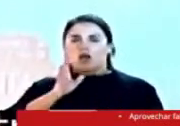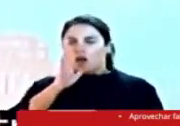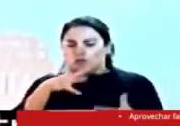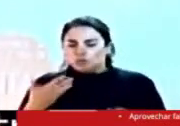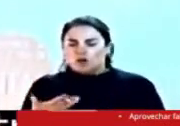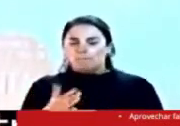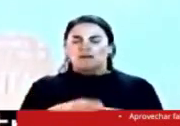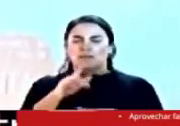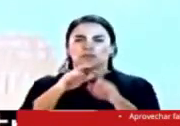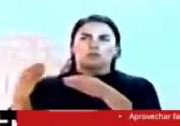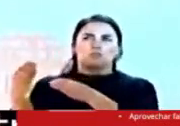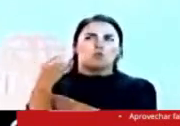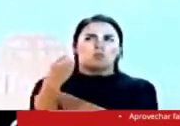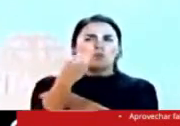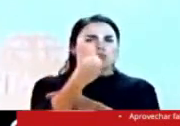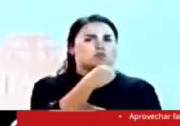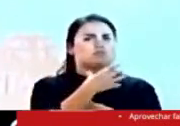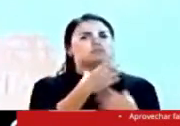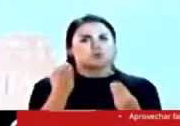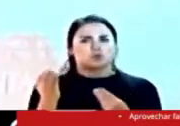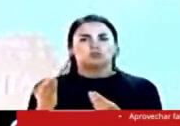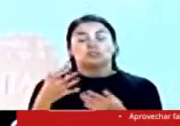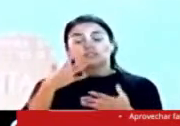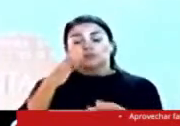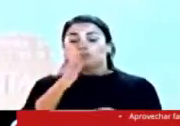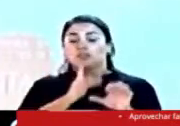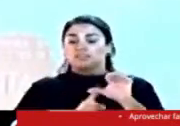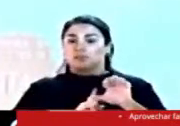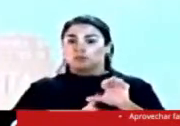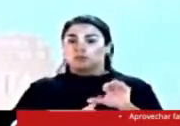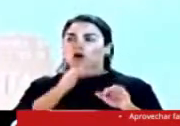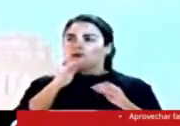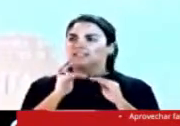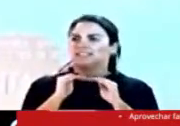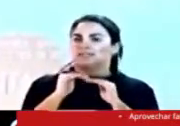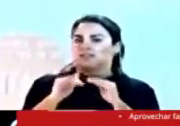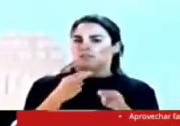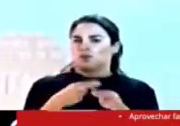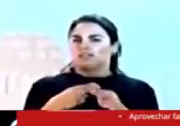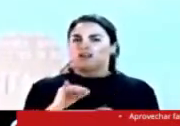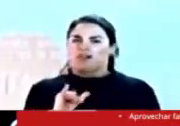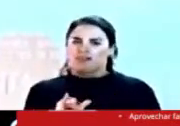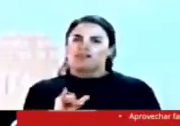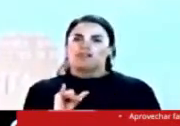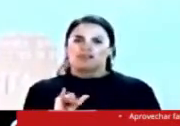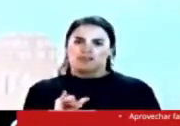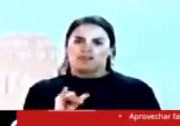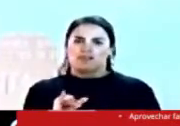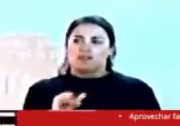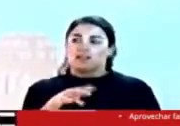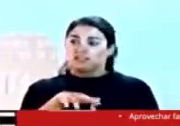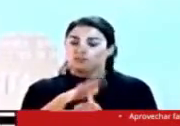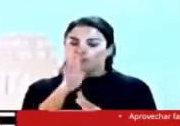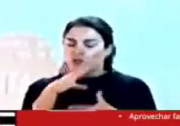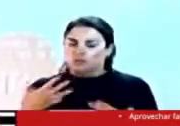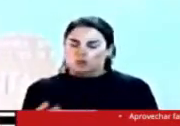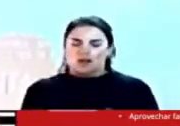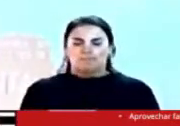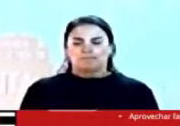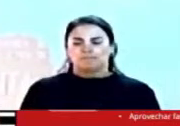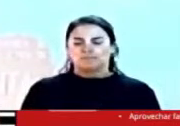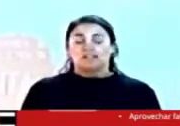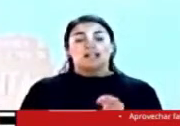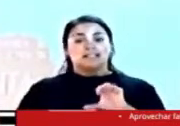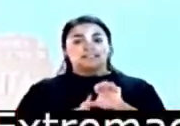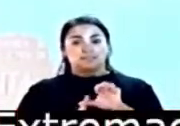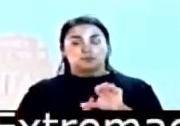muchos inversores. El hecho de que en Extremadura exista estabilidad política en estos momentos, el hecho de que Extremadura